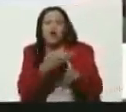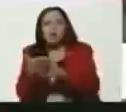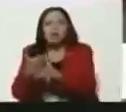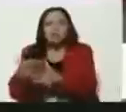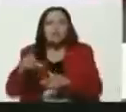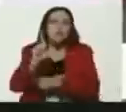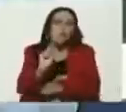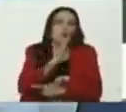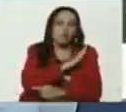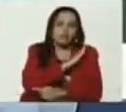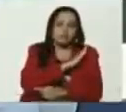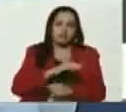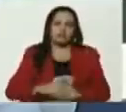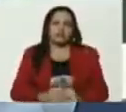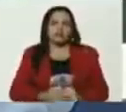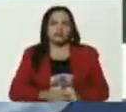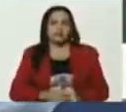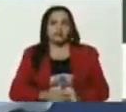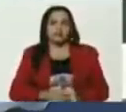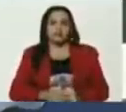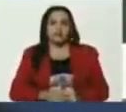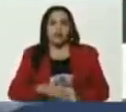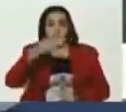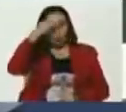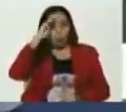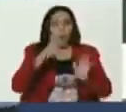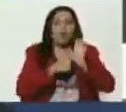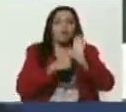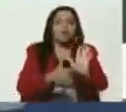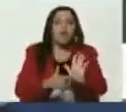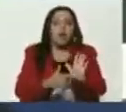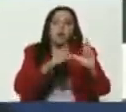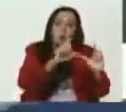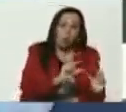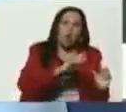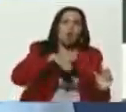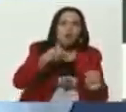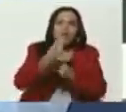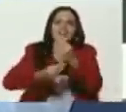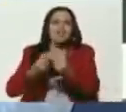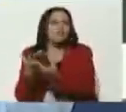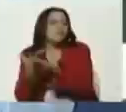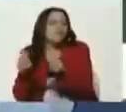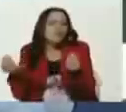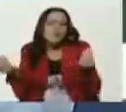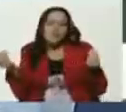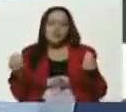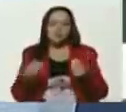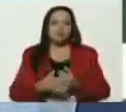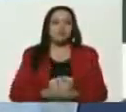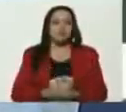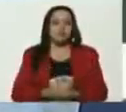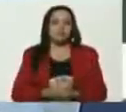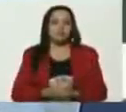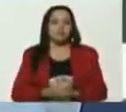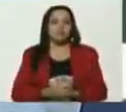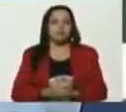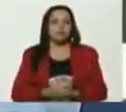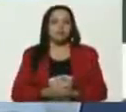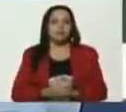tiene. Y Cuba ha demostrado que con poco se puede hacer muchísimo, muchísimo.